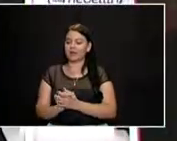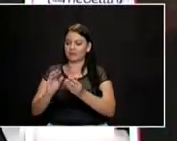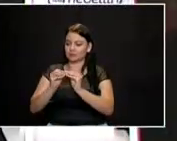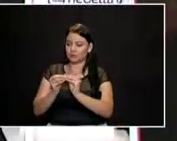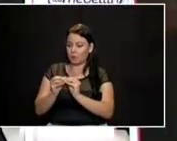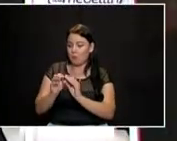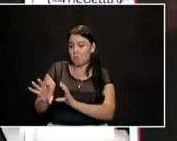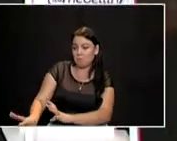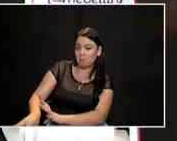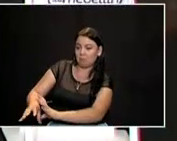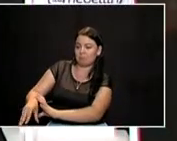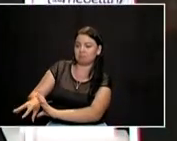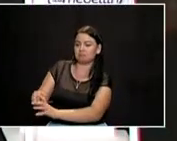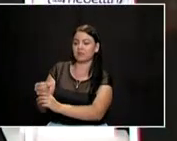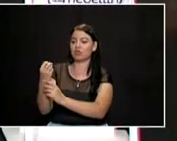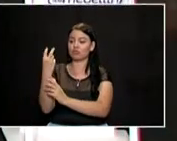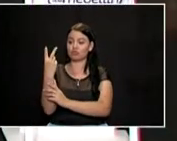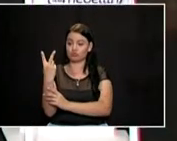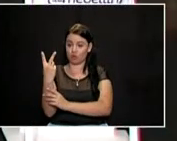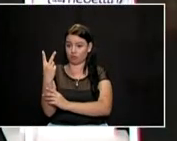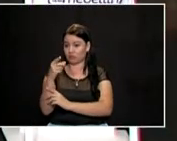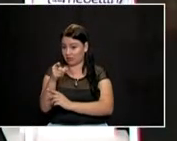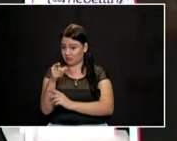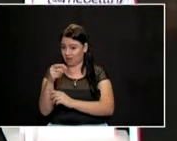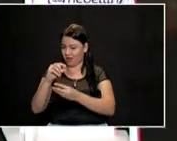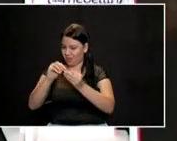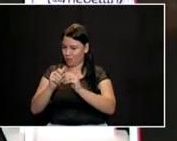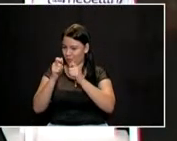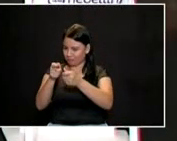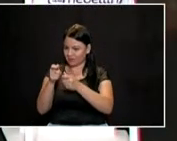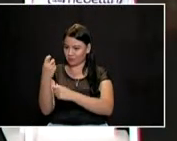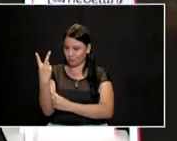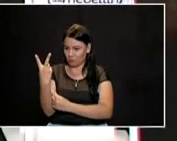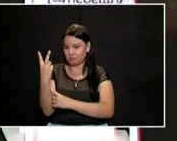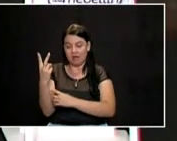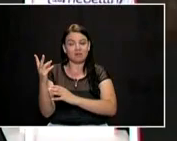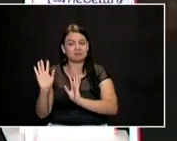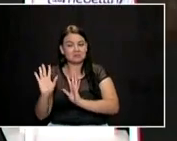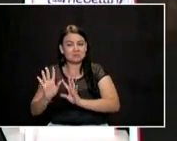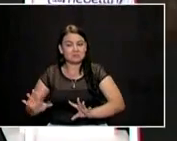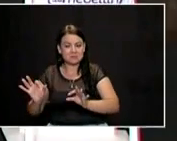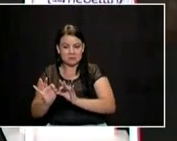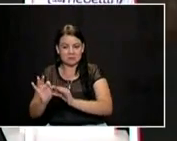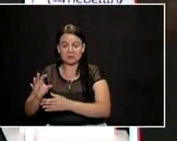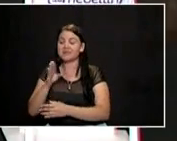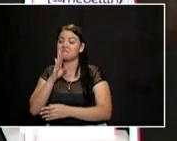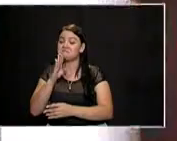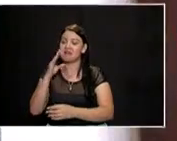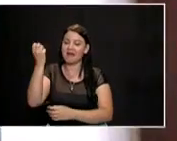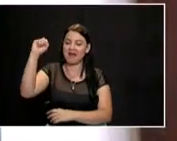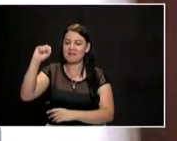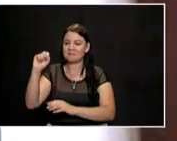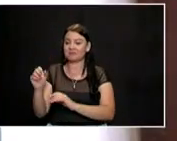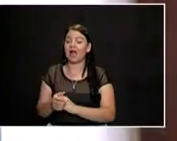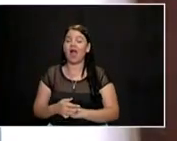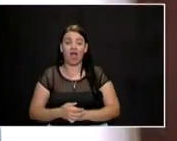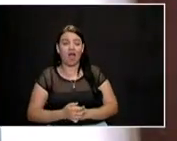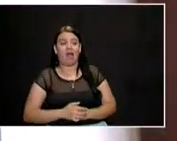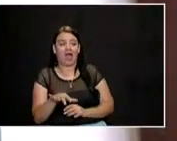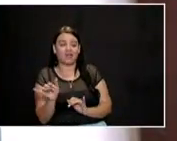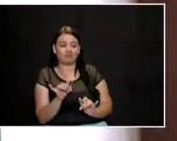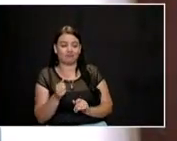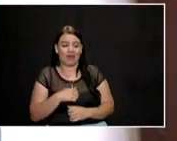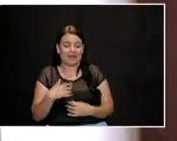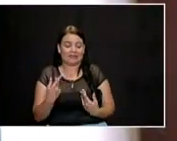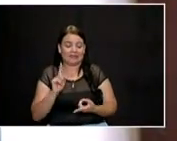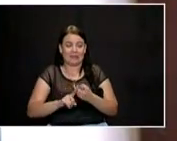entonces ahí deposita nuevamente la balota y vuelve y juega. Hasta que haya un ganador, un feliz ganador. Como el amigo secreto, uno no se puede sacar. Exacto, a uno mismo. Más